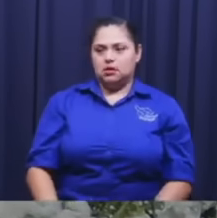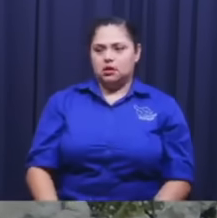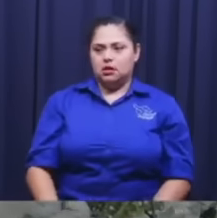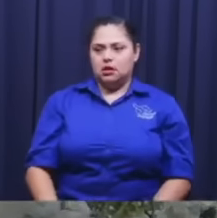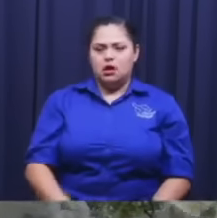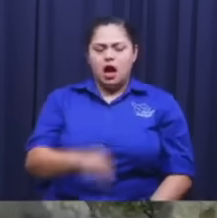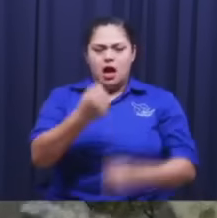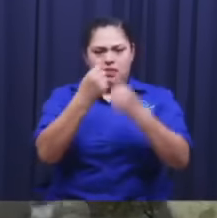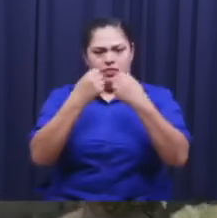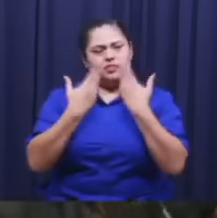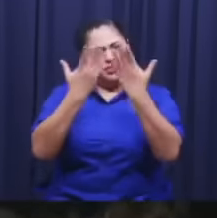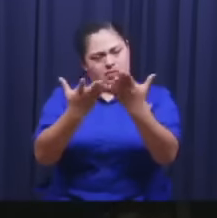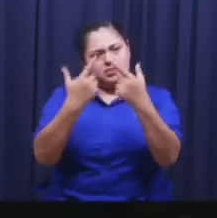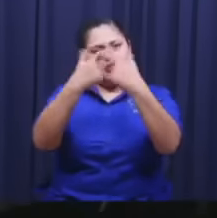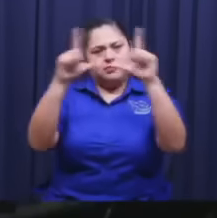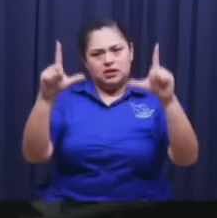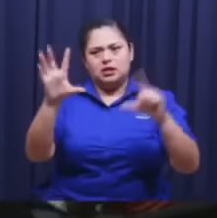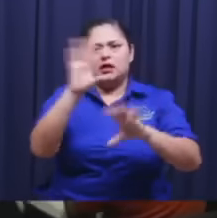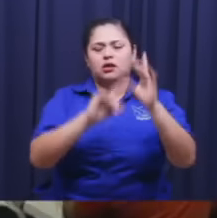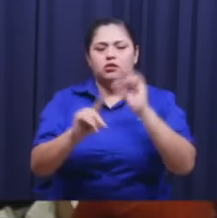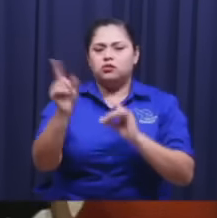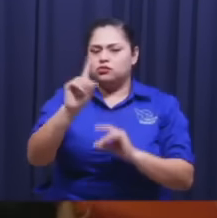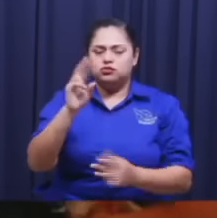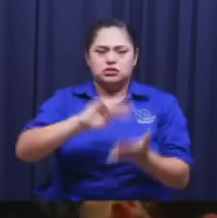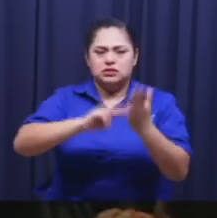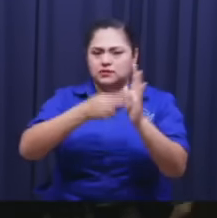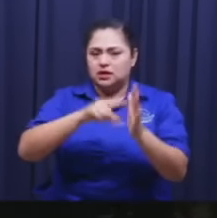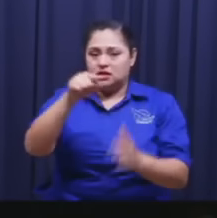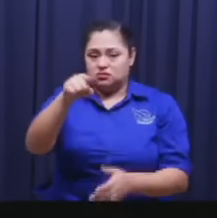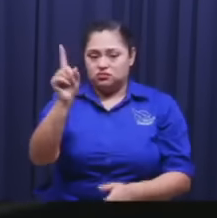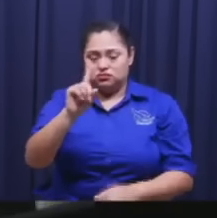hacerte libre de algo no quiere decir que ya no lo hagas.